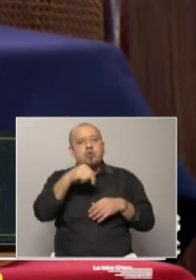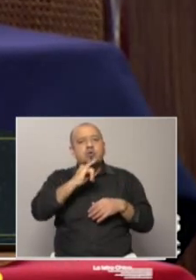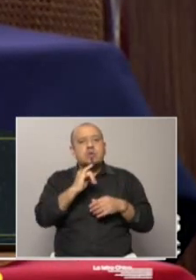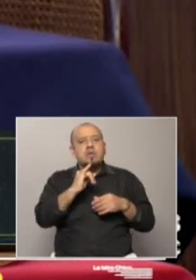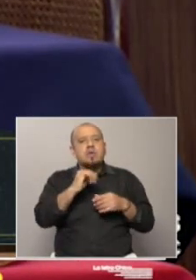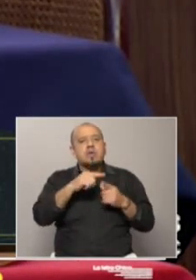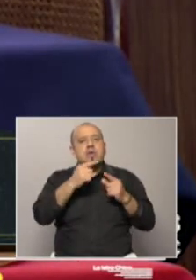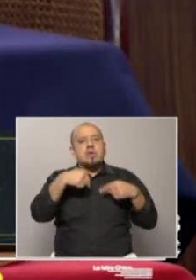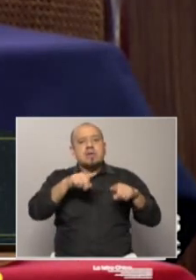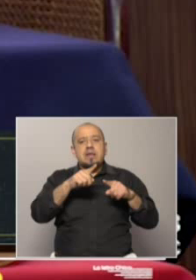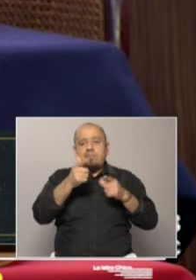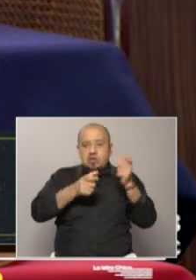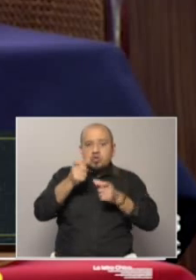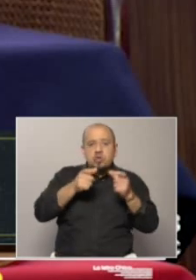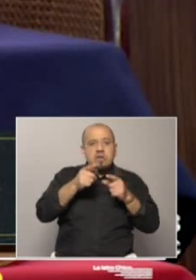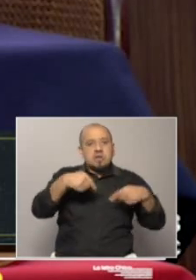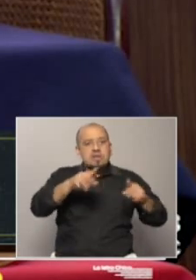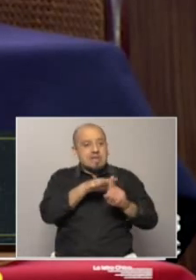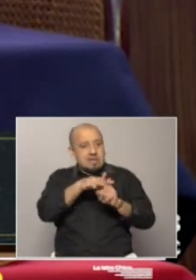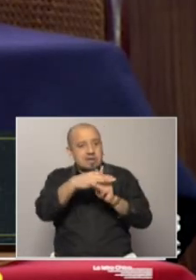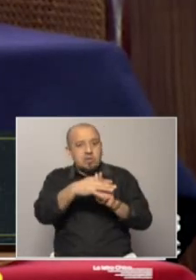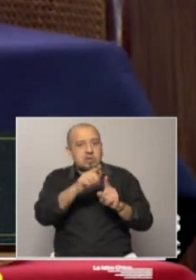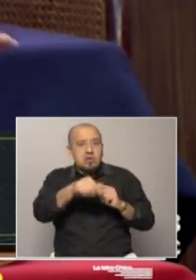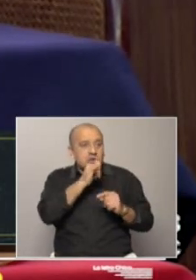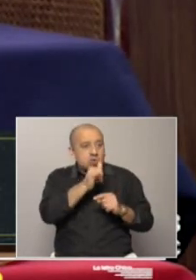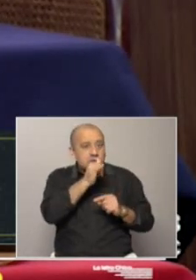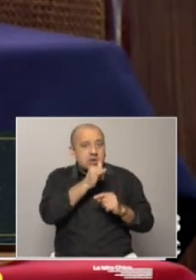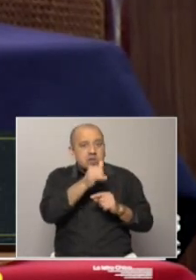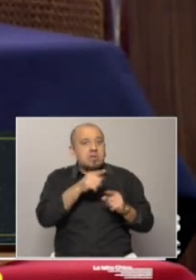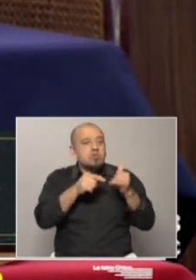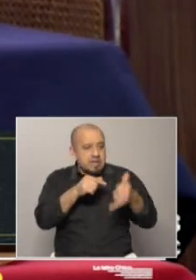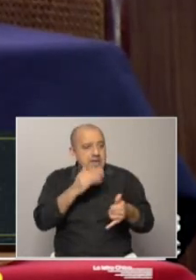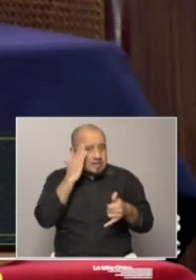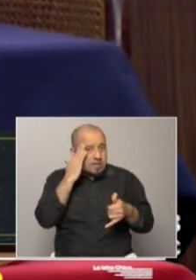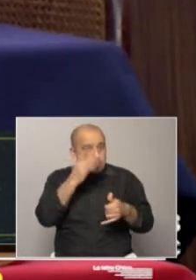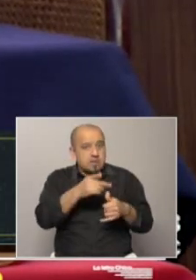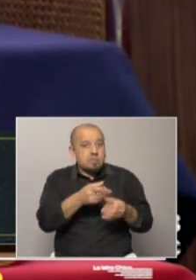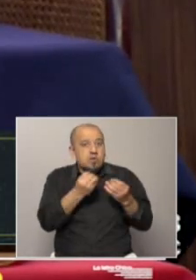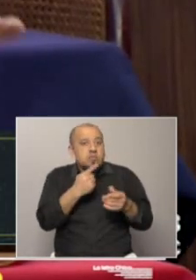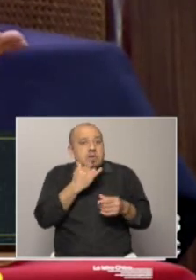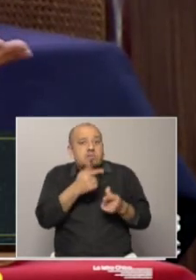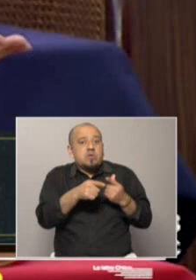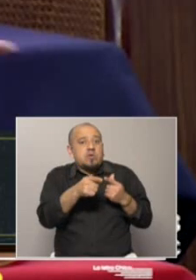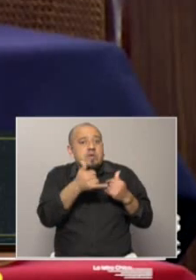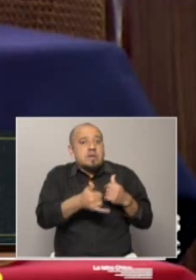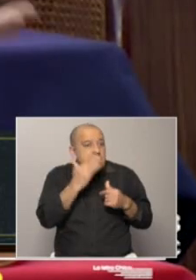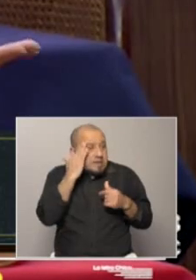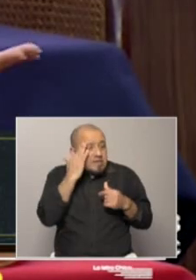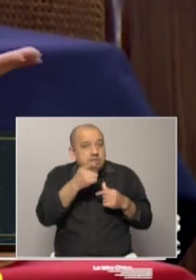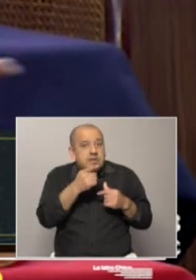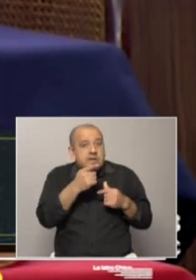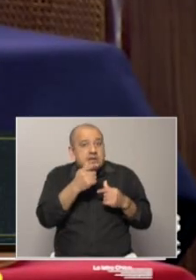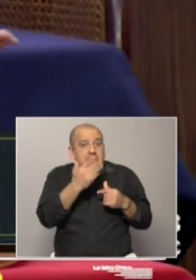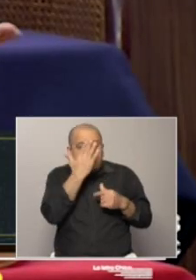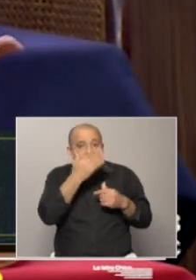la gente que está a tu alrededor hay cosas que no te contó y las tenés que saber. Porque, por ejemplo, tenés que saber que en